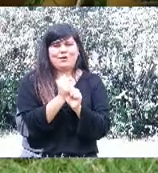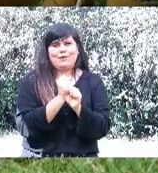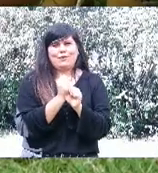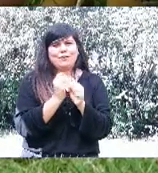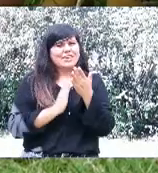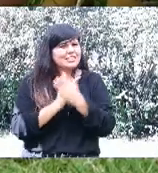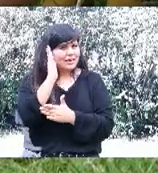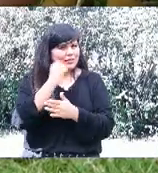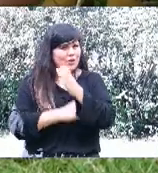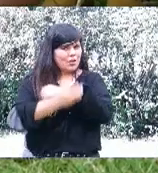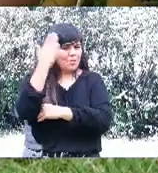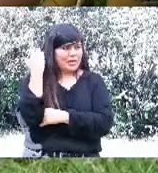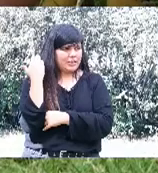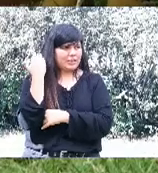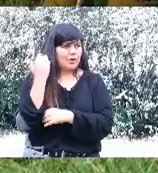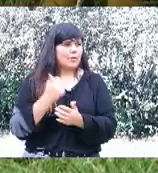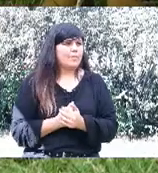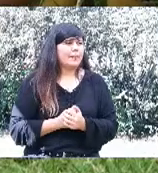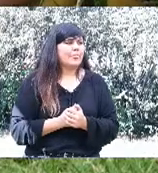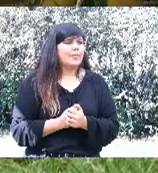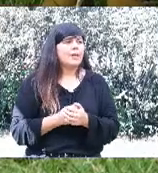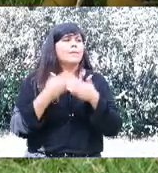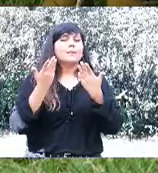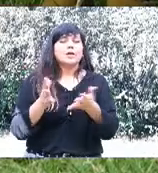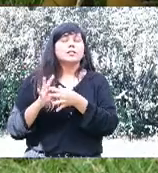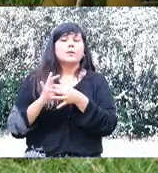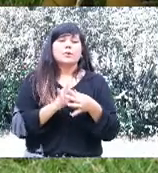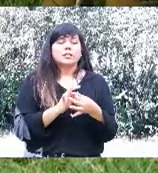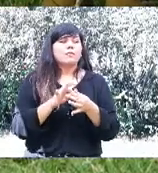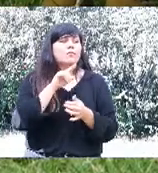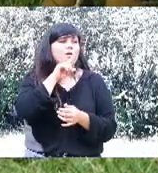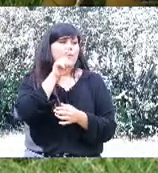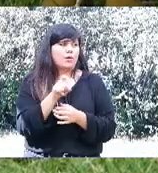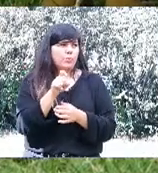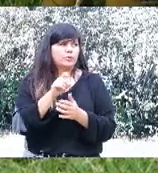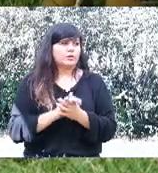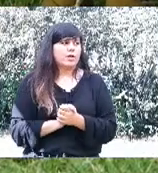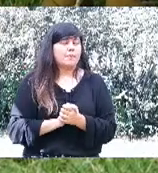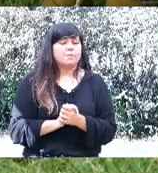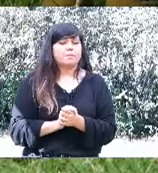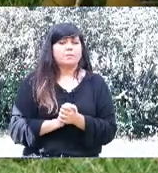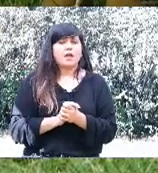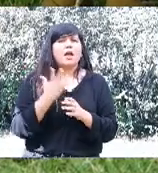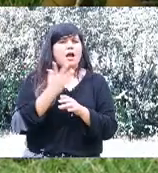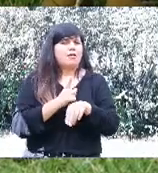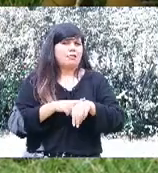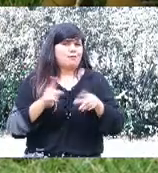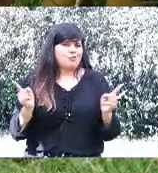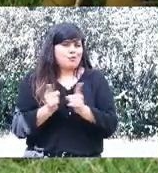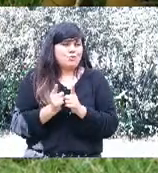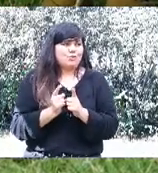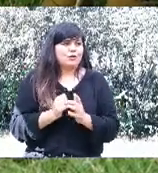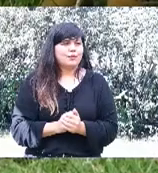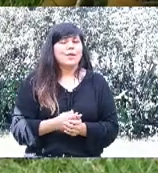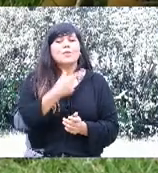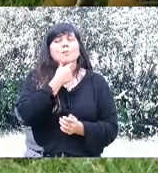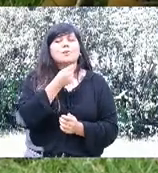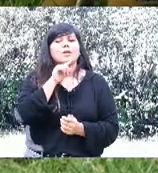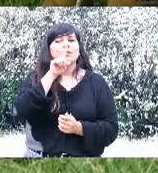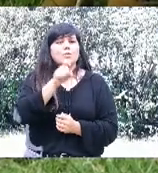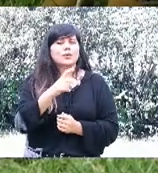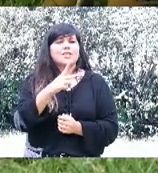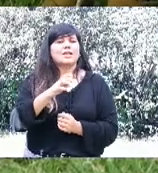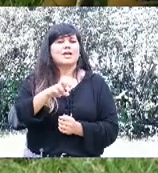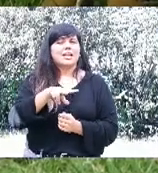se inició el año pasado e y por eso como una pregunta introductoria tenemos poquito tiempo me gustaría preguntarte